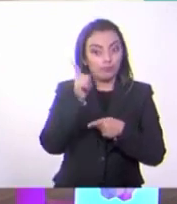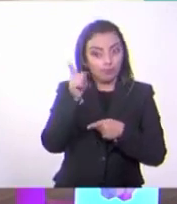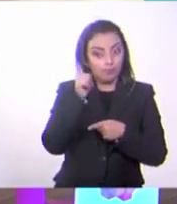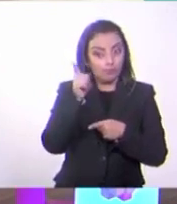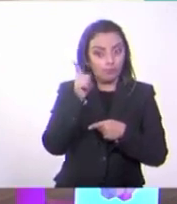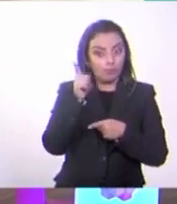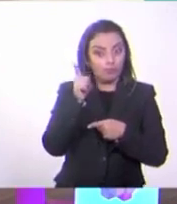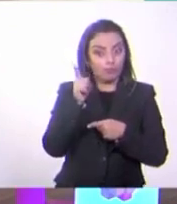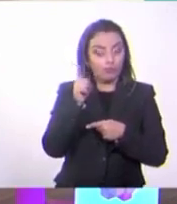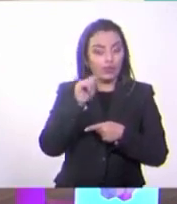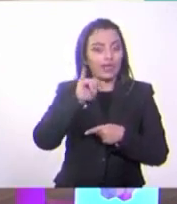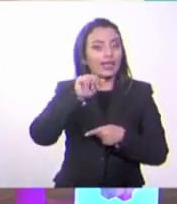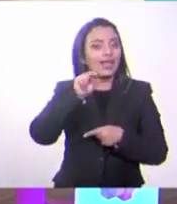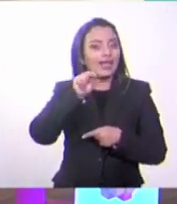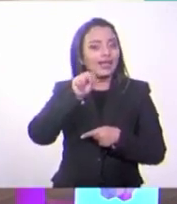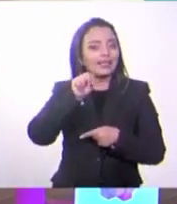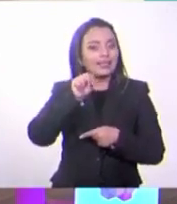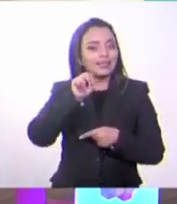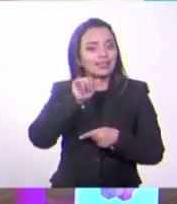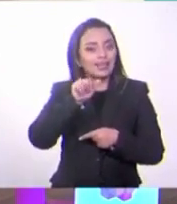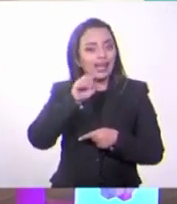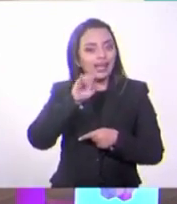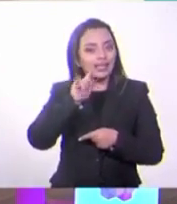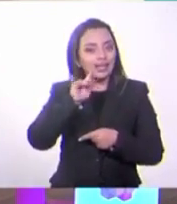es inyectiva?